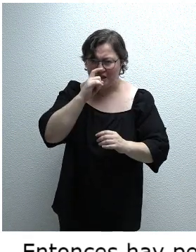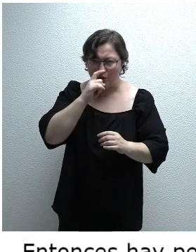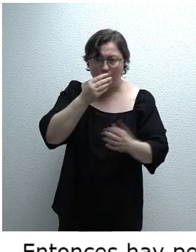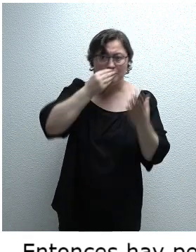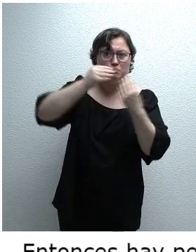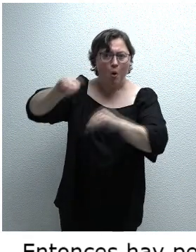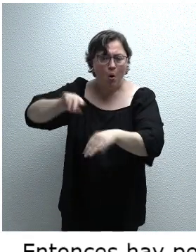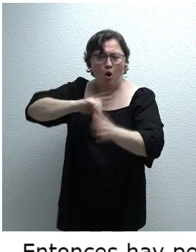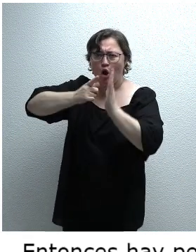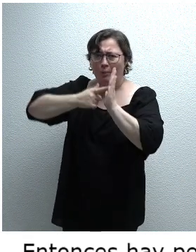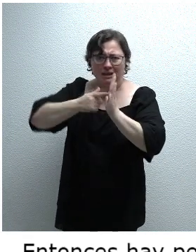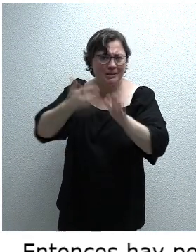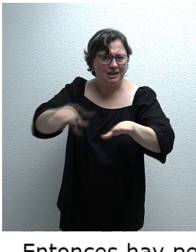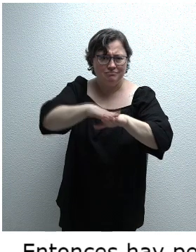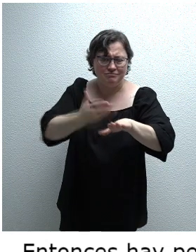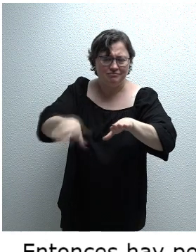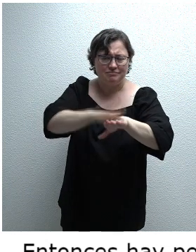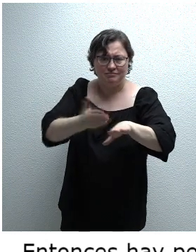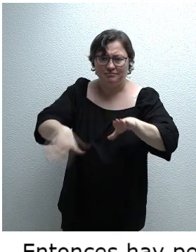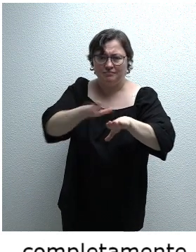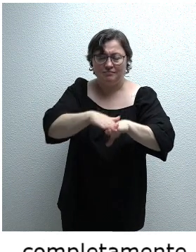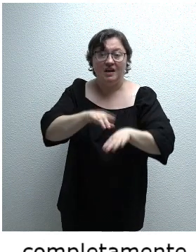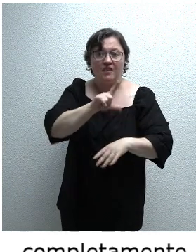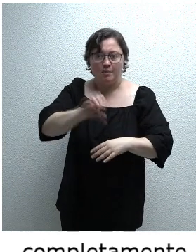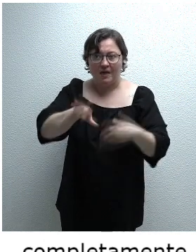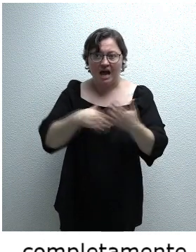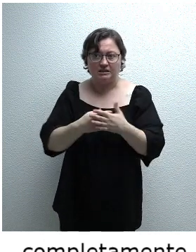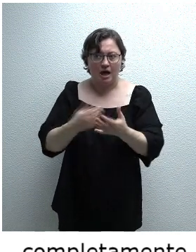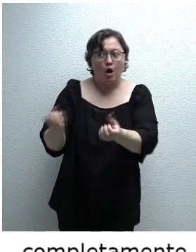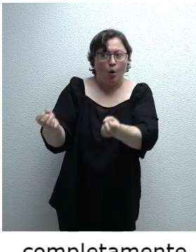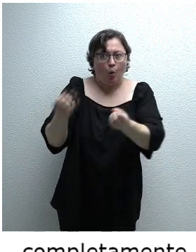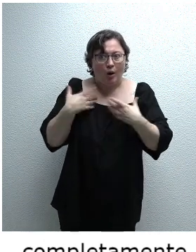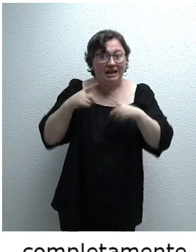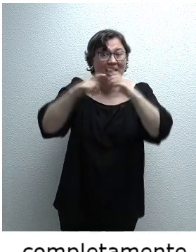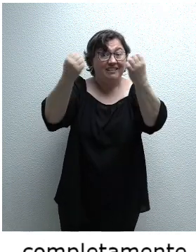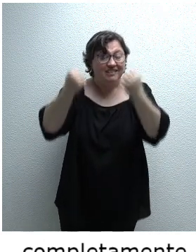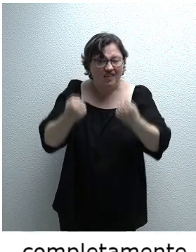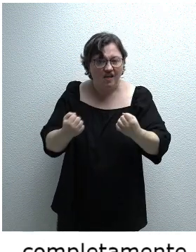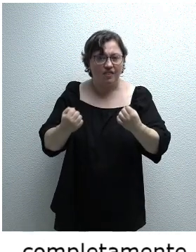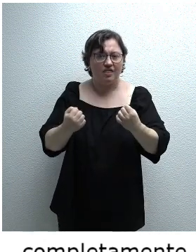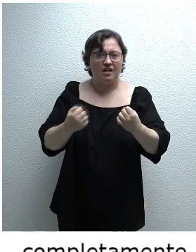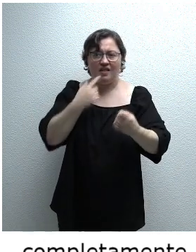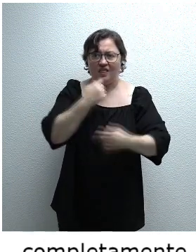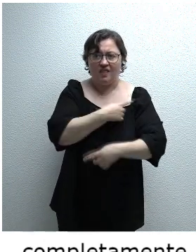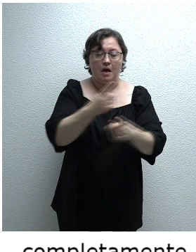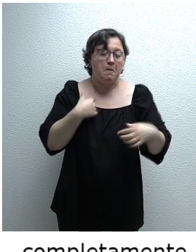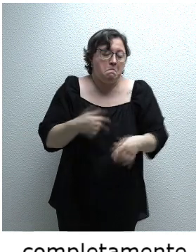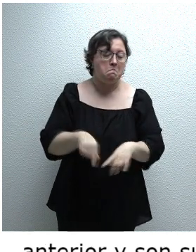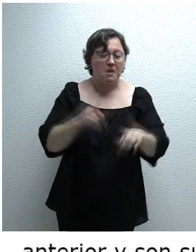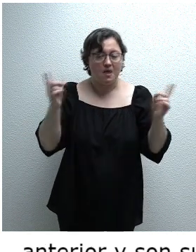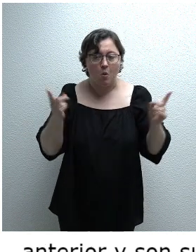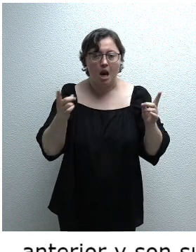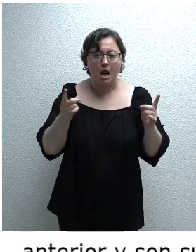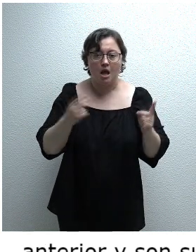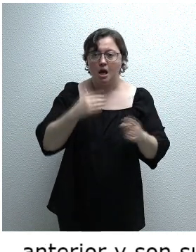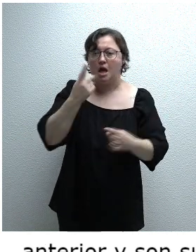sustituidas completamente también. Y he llegado a oír de alguna entidad decir, bueno, a mí me da igual que tenga